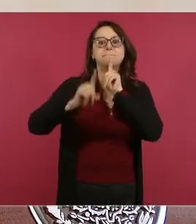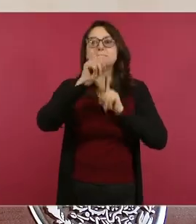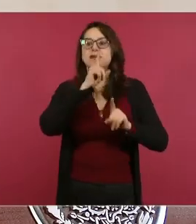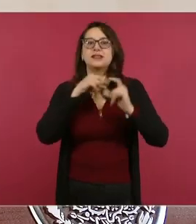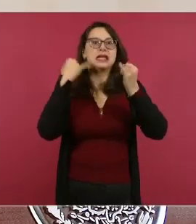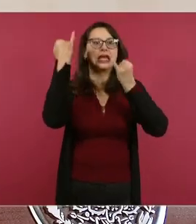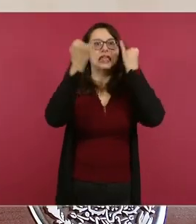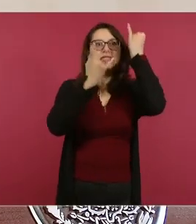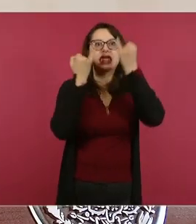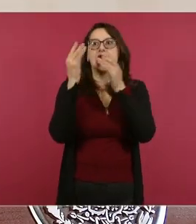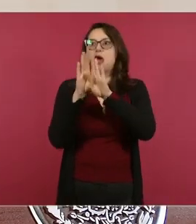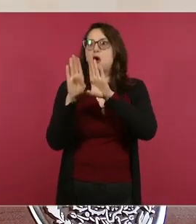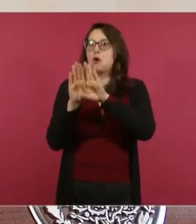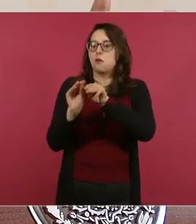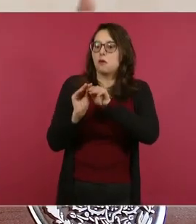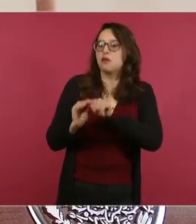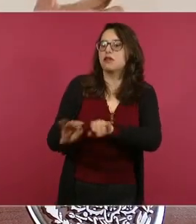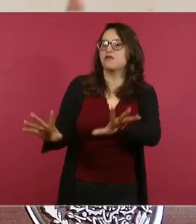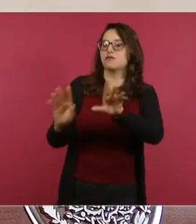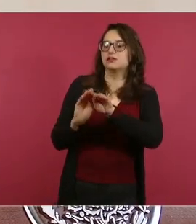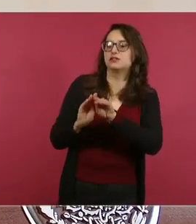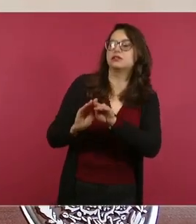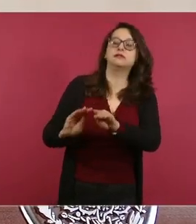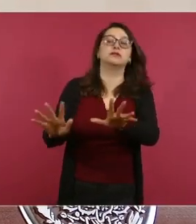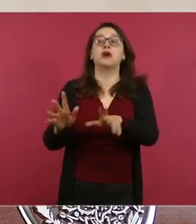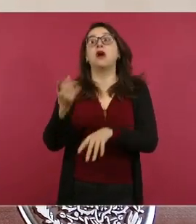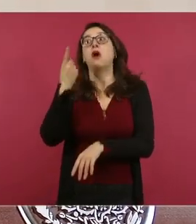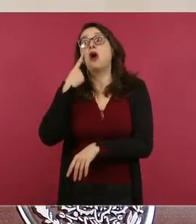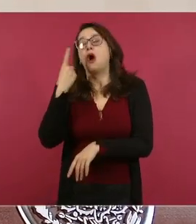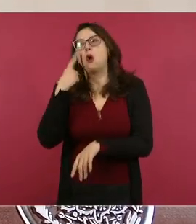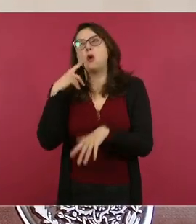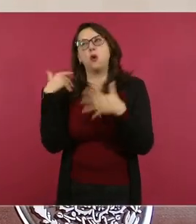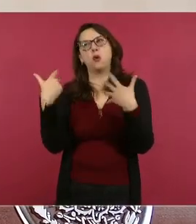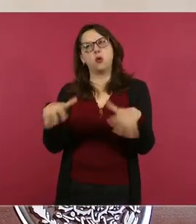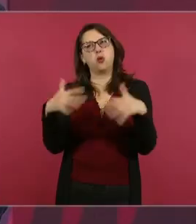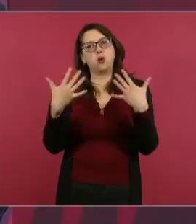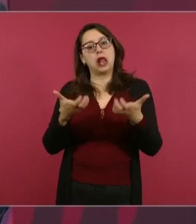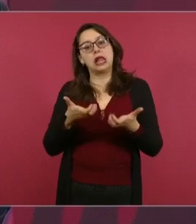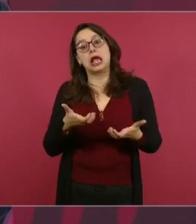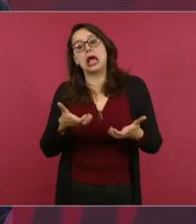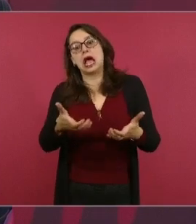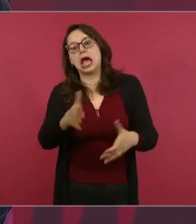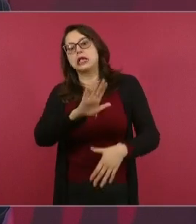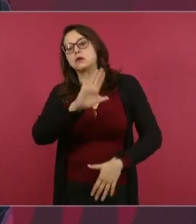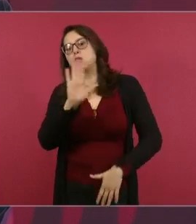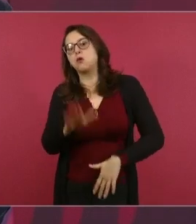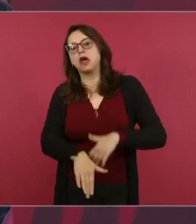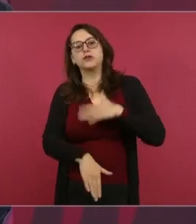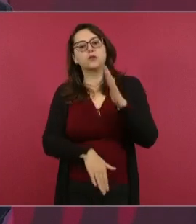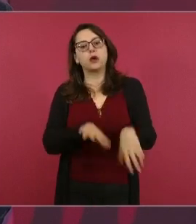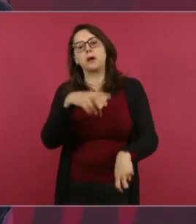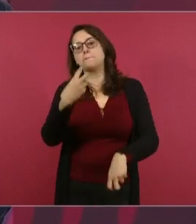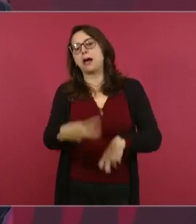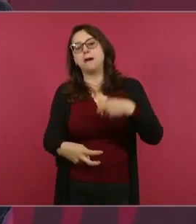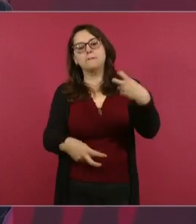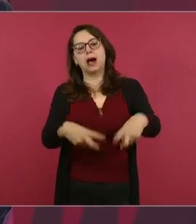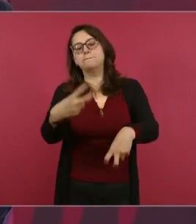fallecidos, más de los que lamentablemente hubieron,